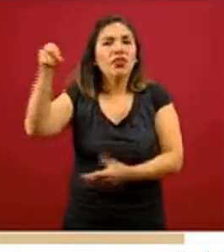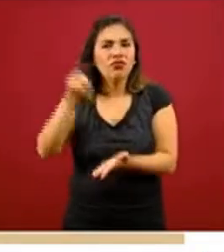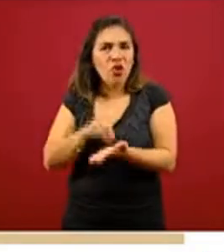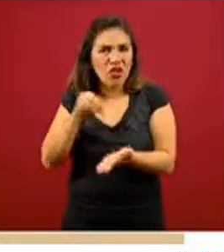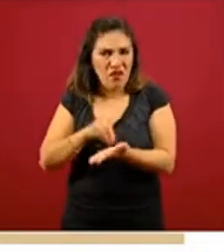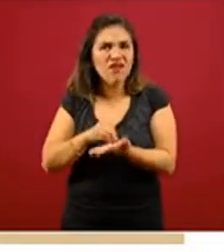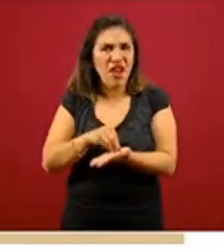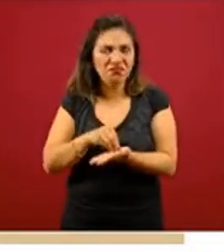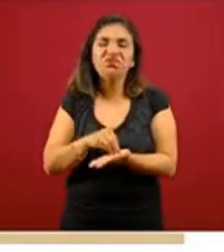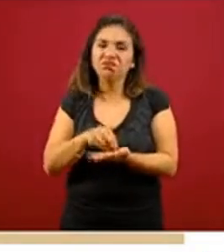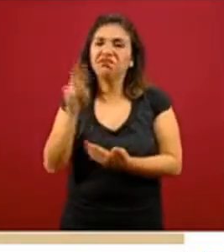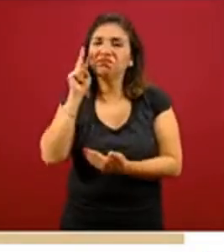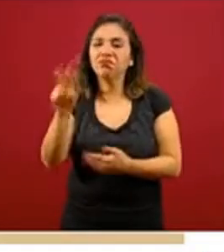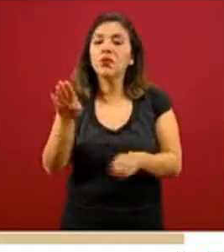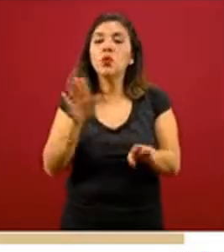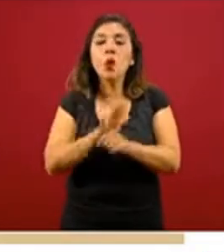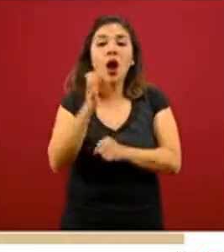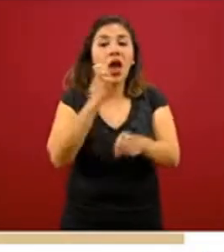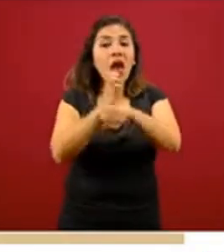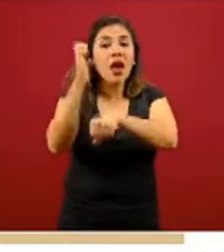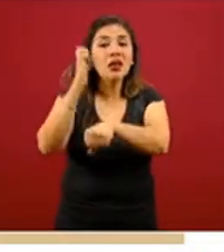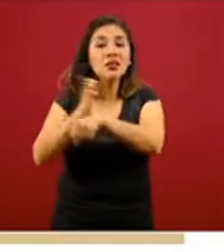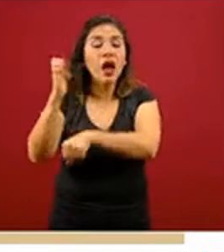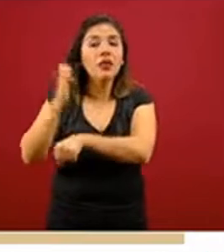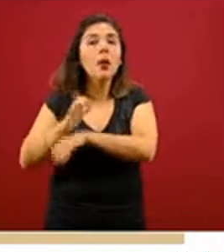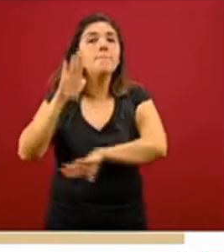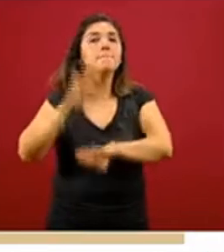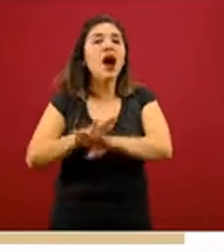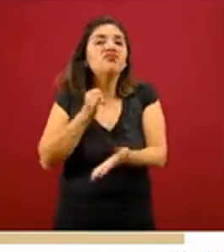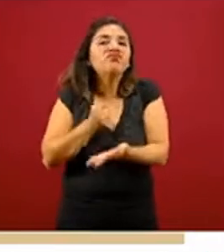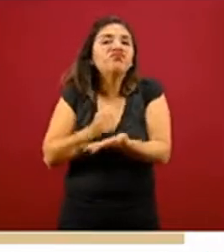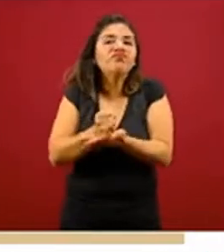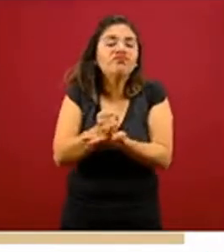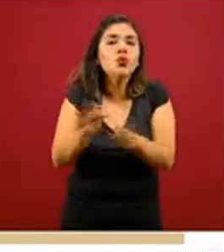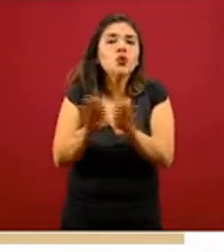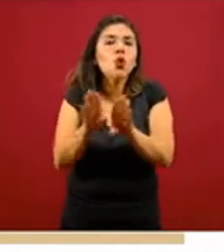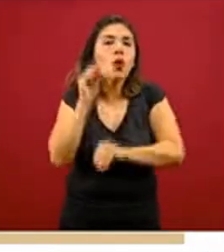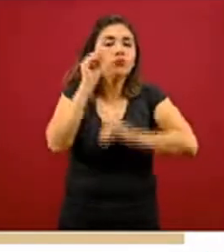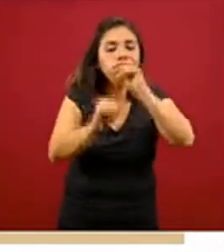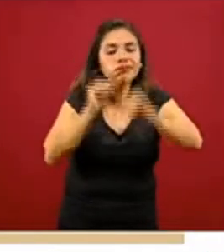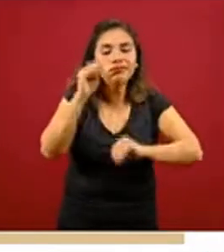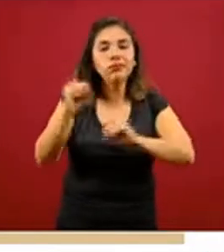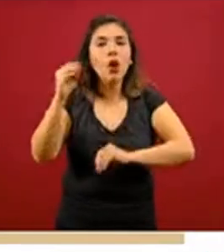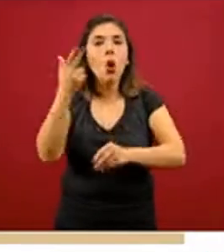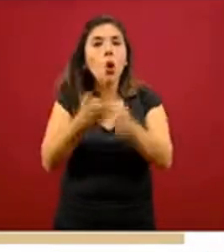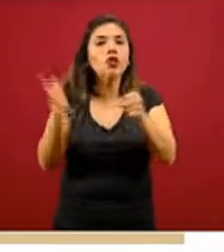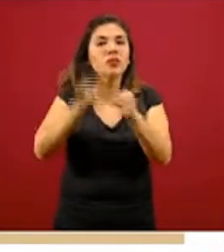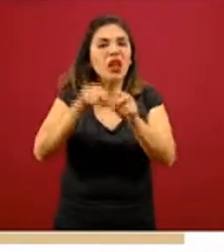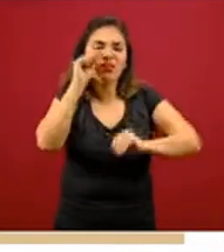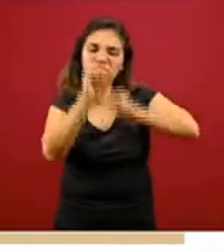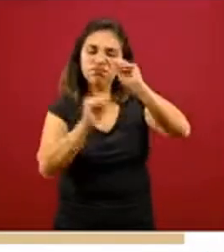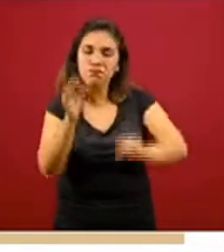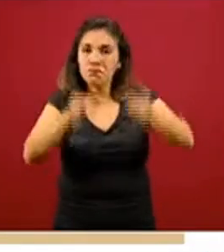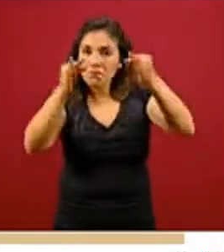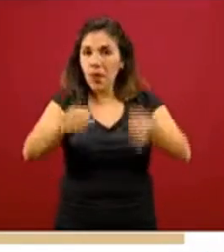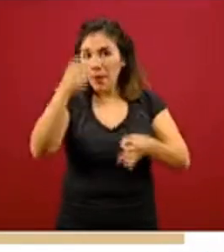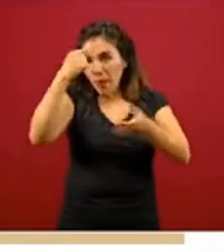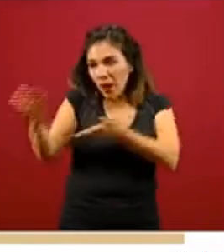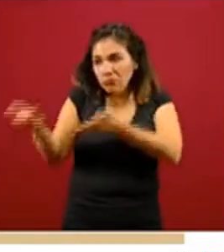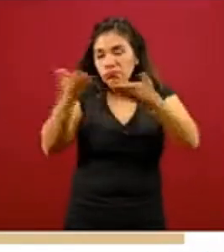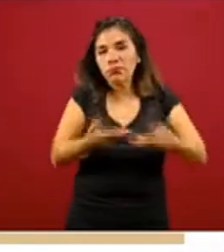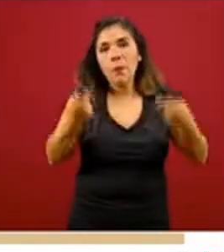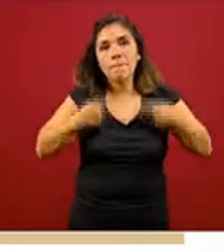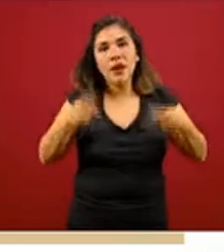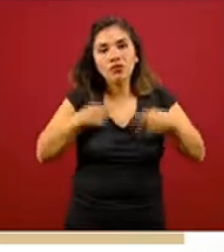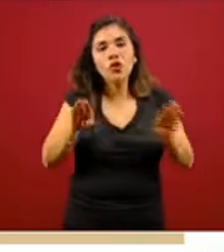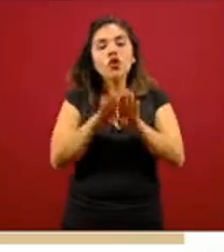unidades, en donde son las entidades federativas las que las van definiendo, las van equipando y las van poniendo en operación, precisamente en